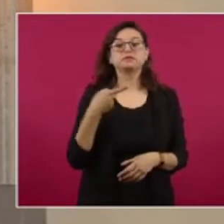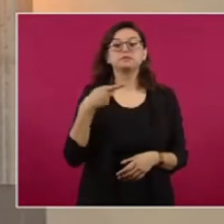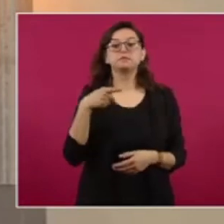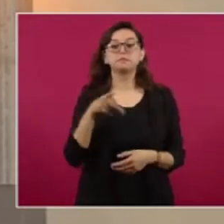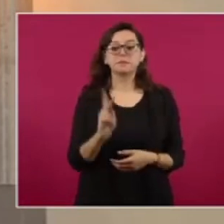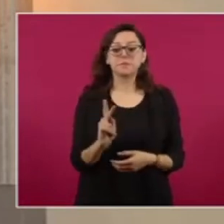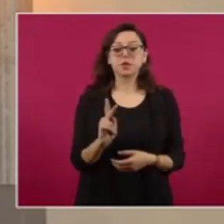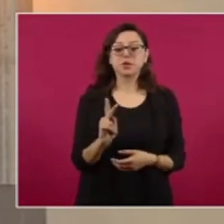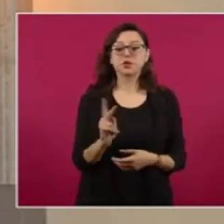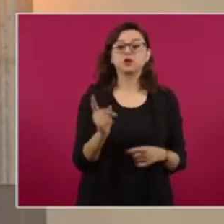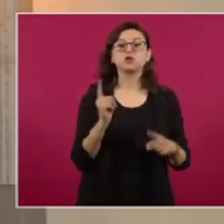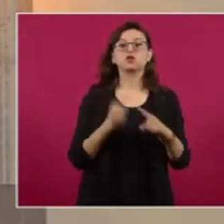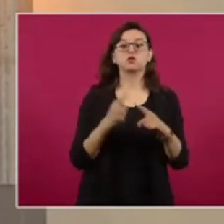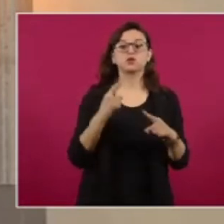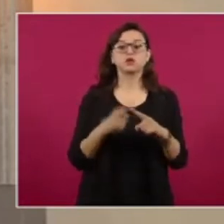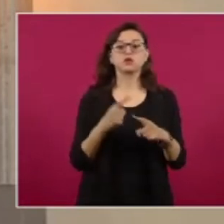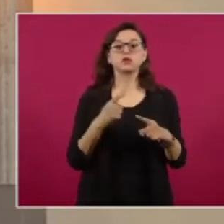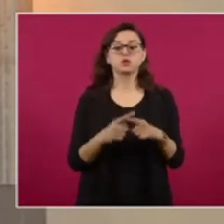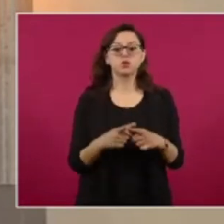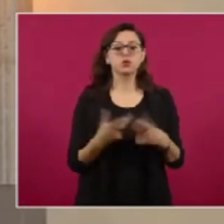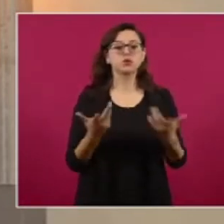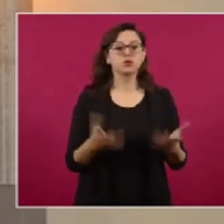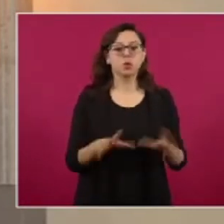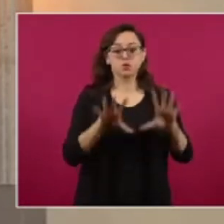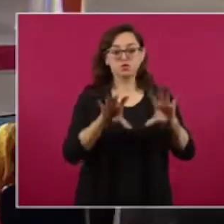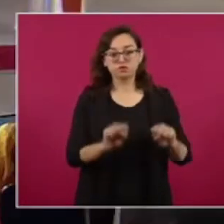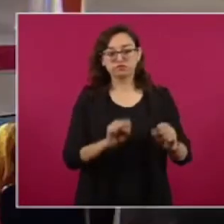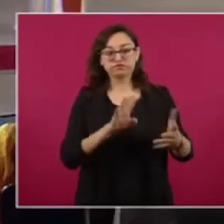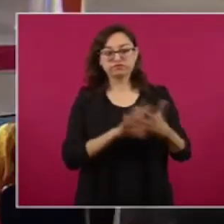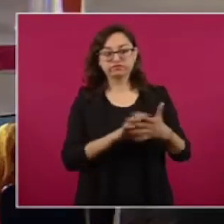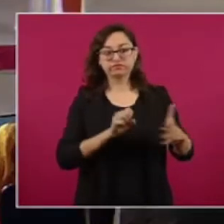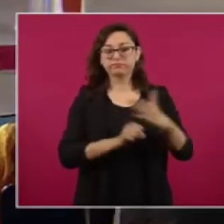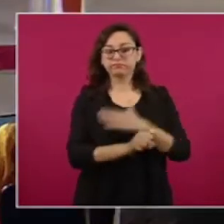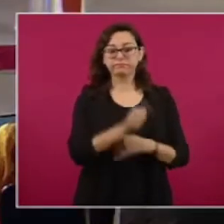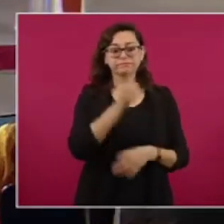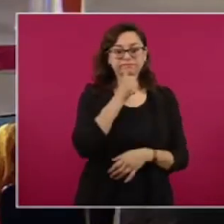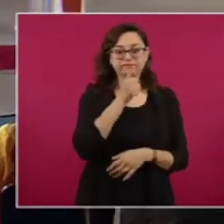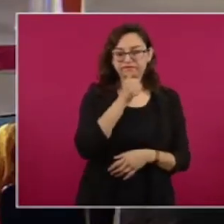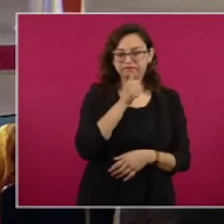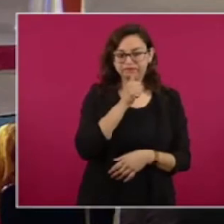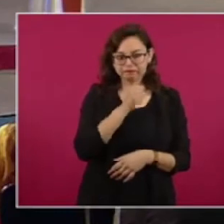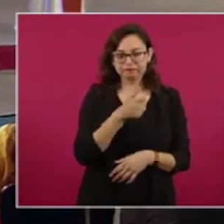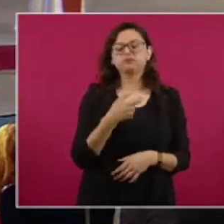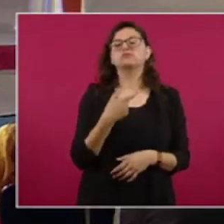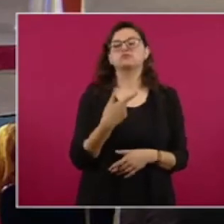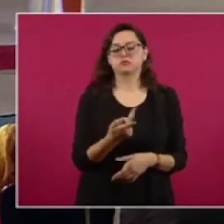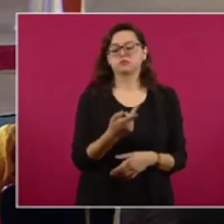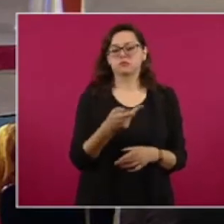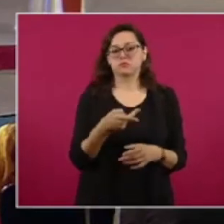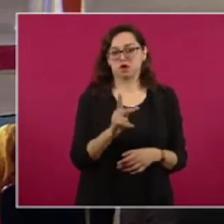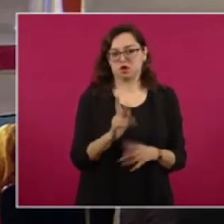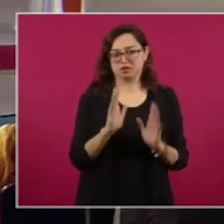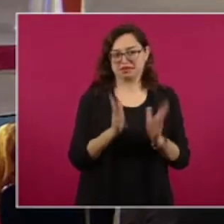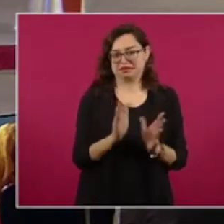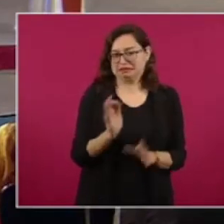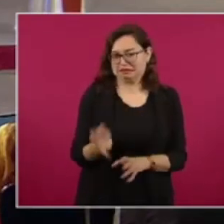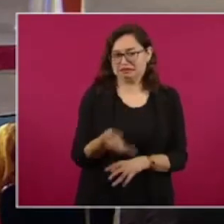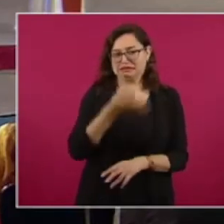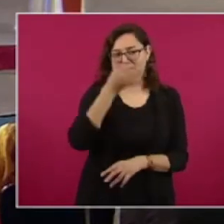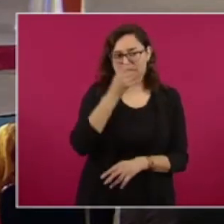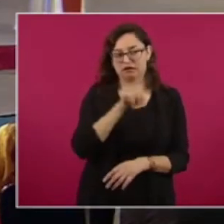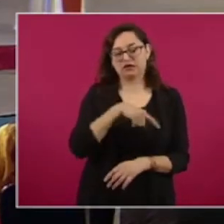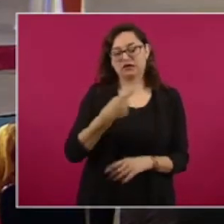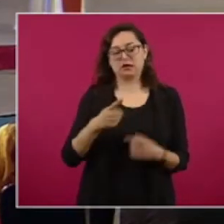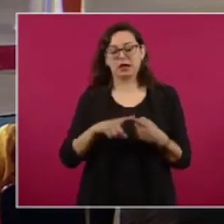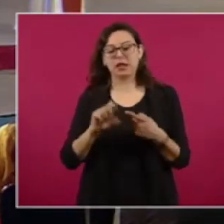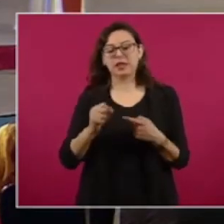elementos para poder judicializar, aunque se tienen indicios fuertes. Y en el caso de Sheila y Yesenia